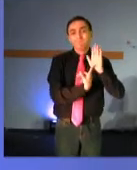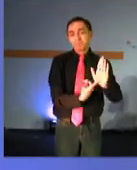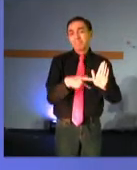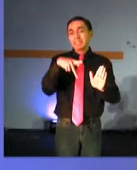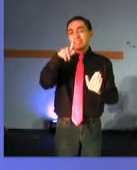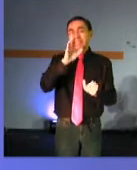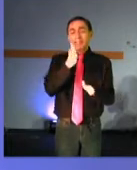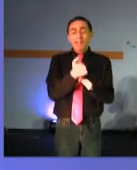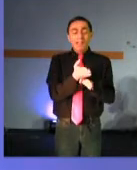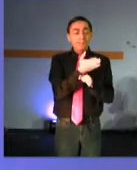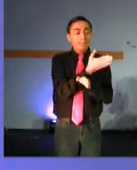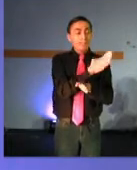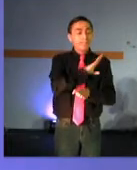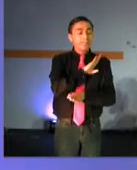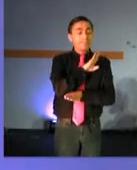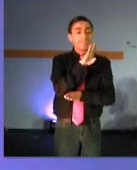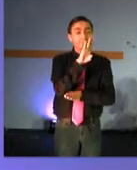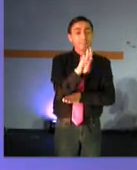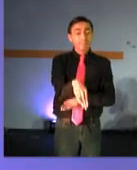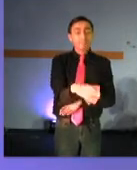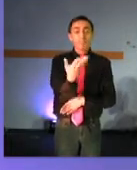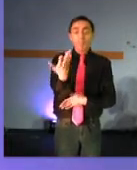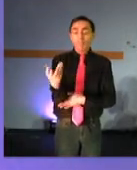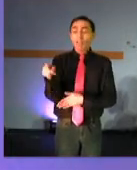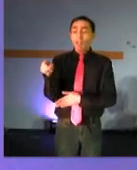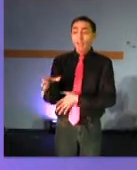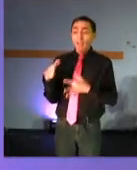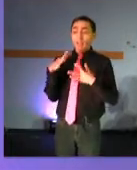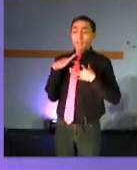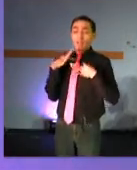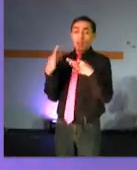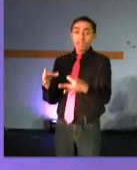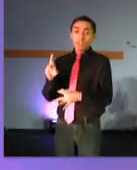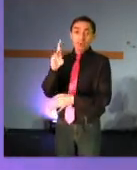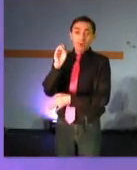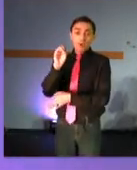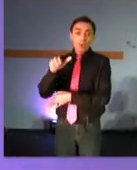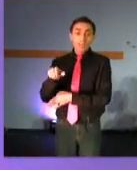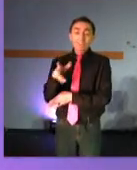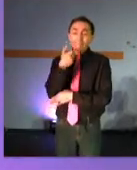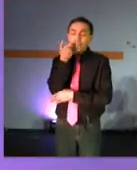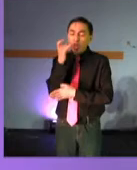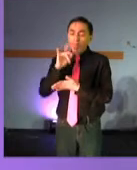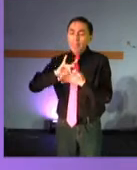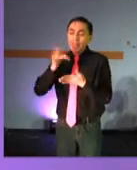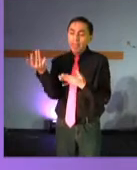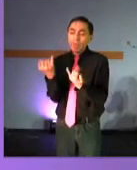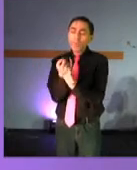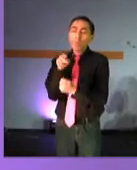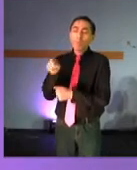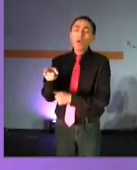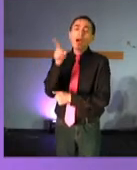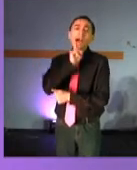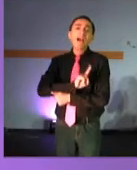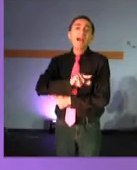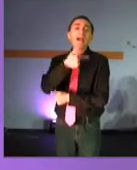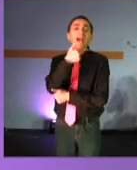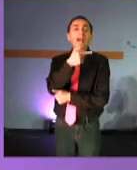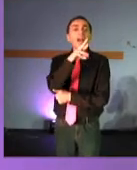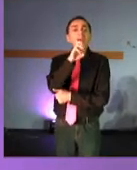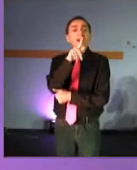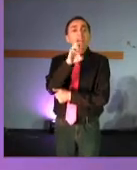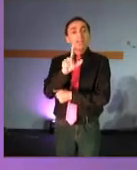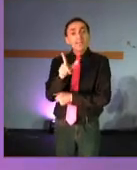Agradecer de la Fundación Rosa Luxemburgo, en particular a Gretel Montero y a Enrique,